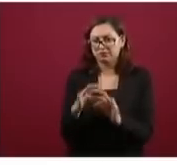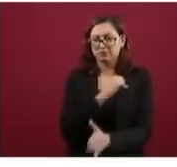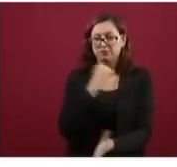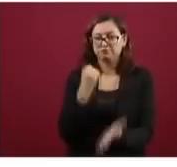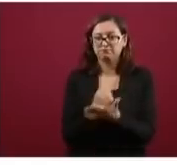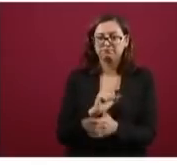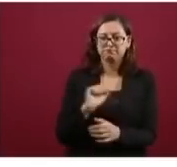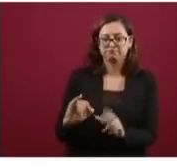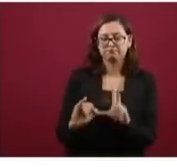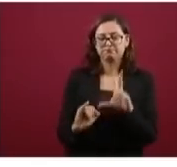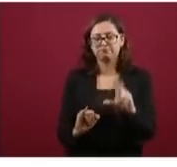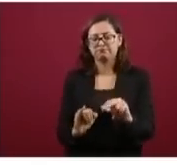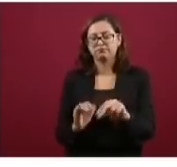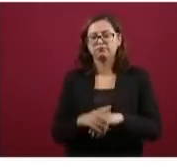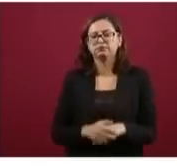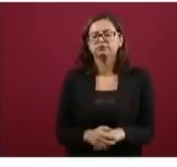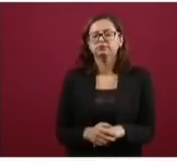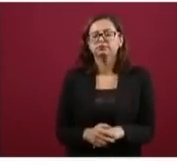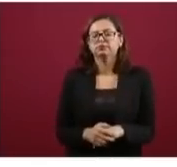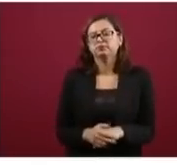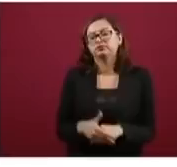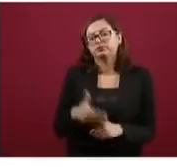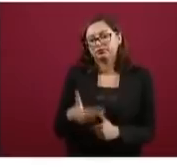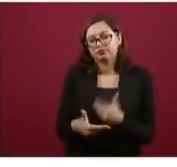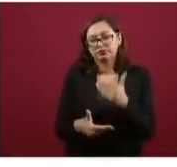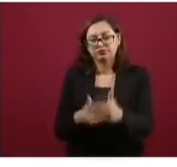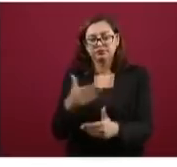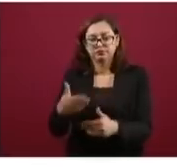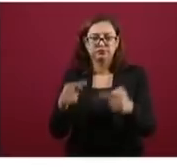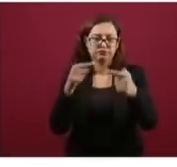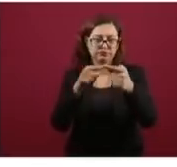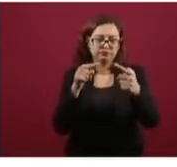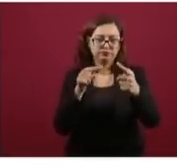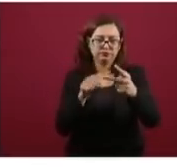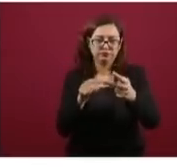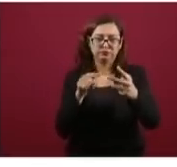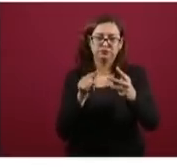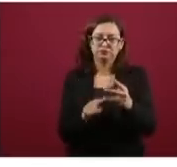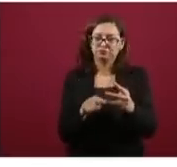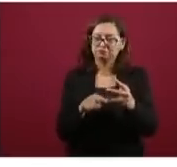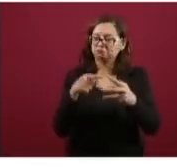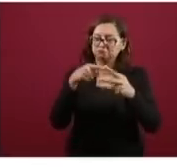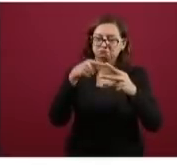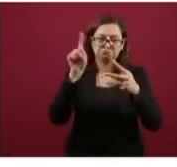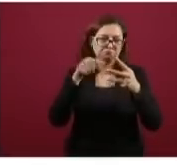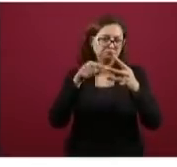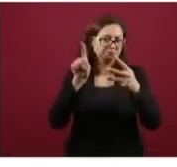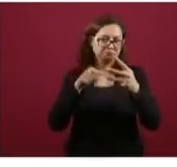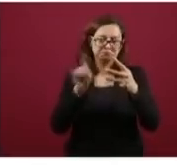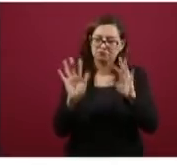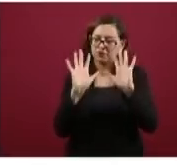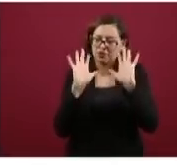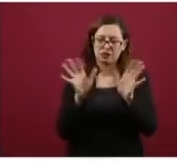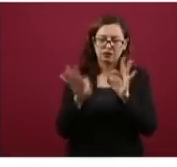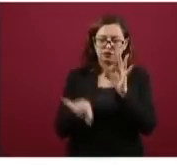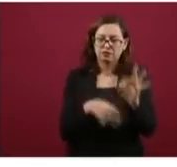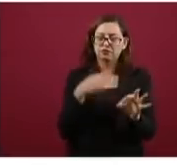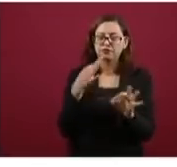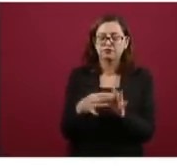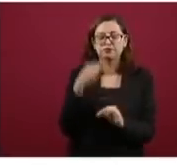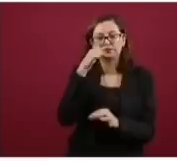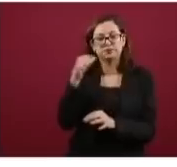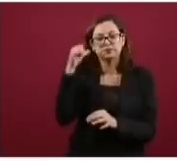las tres primeras etapas ya fueron ya fueron concluidas junto con la entrega del paquete